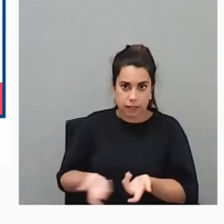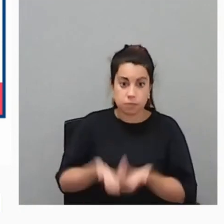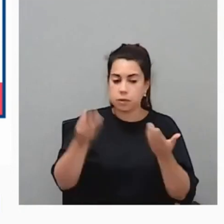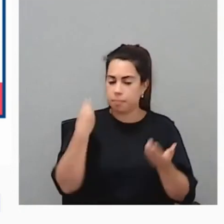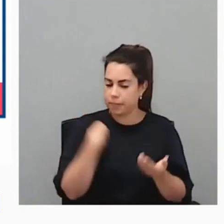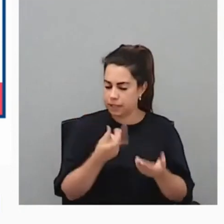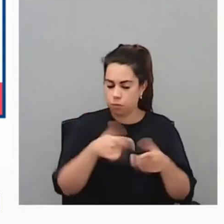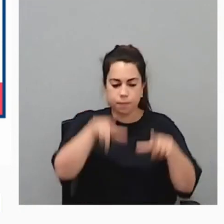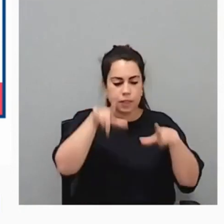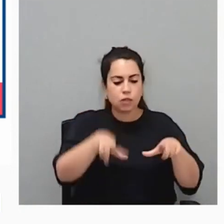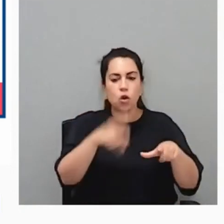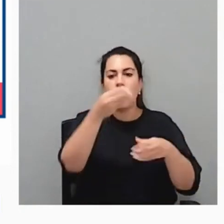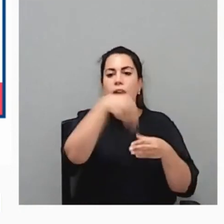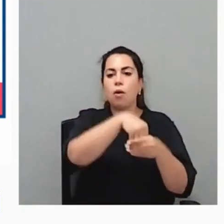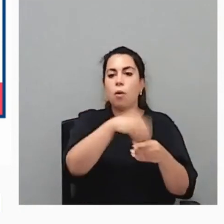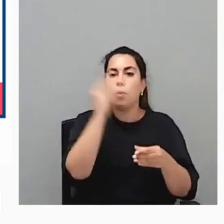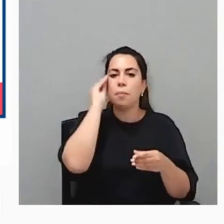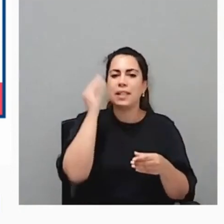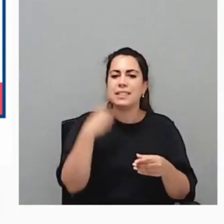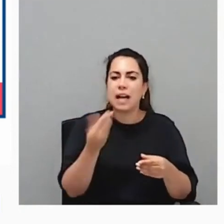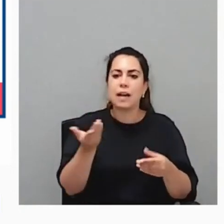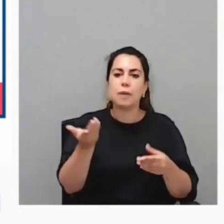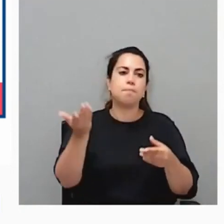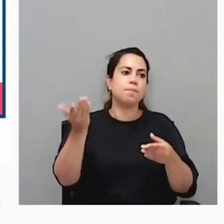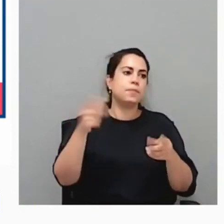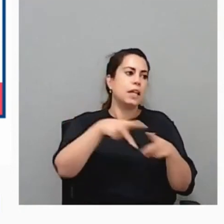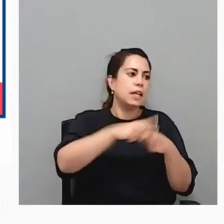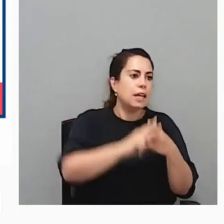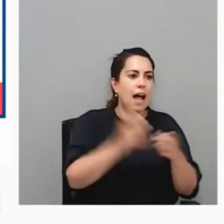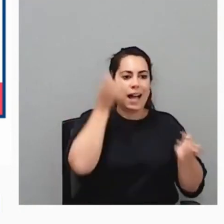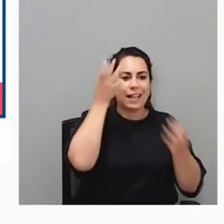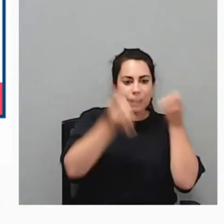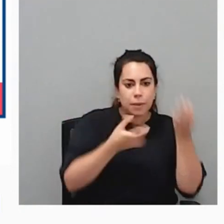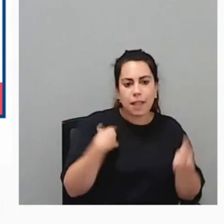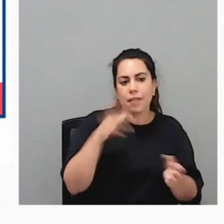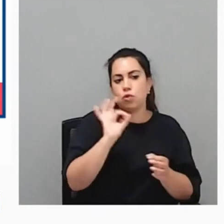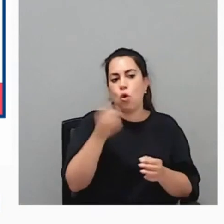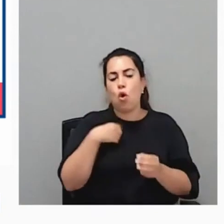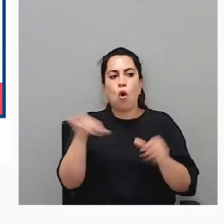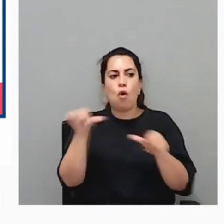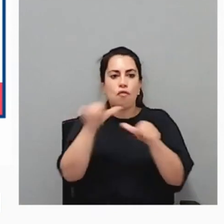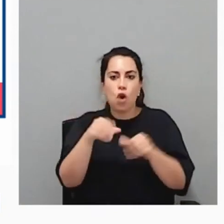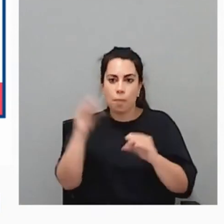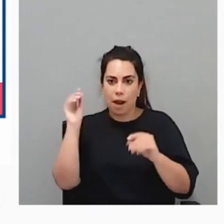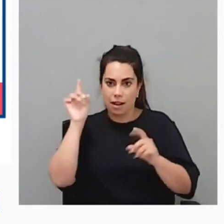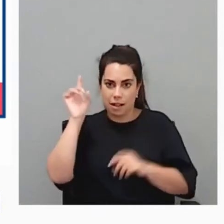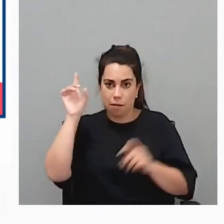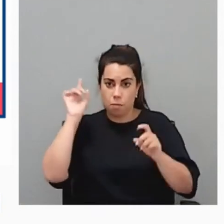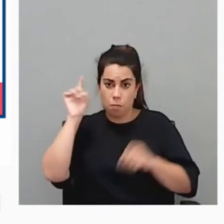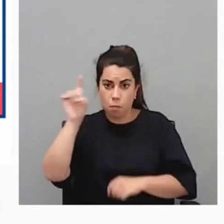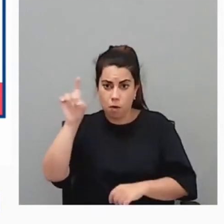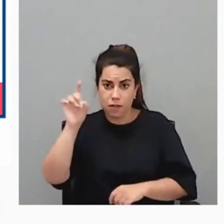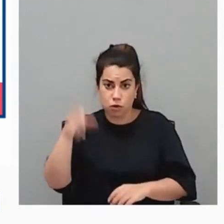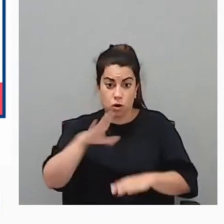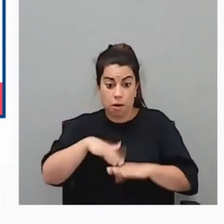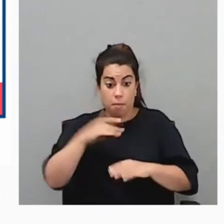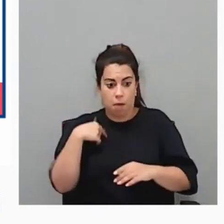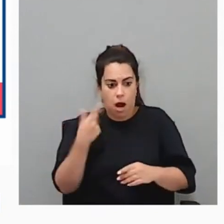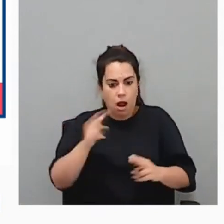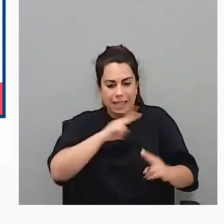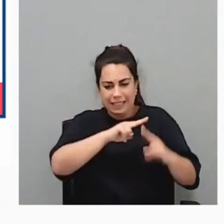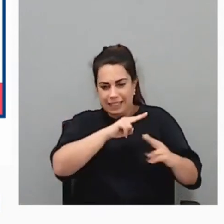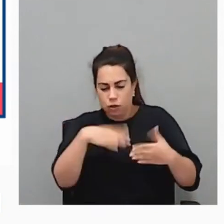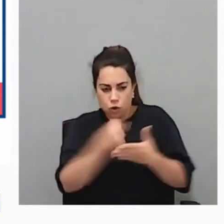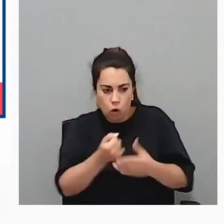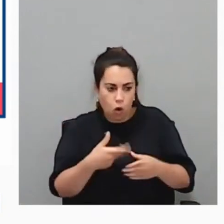los materiales, la forma de las metodologías docentes para que den respuesta a todo desde el principio, o